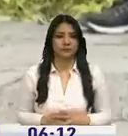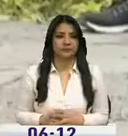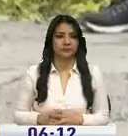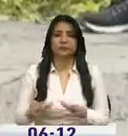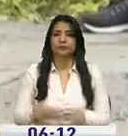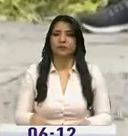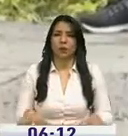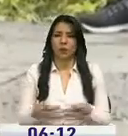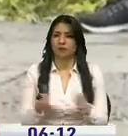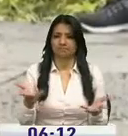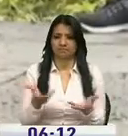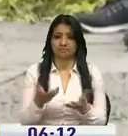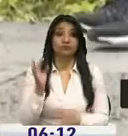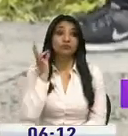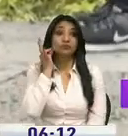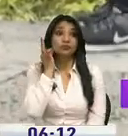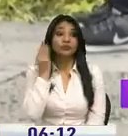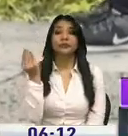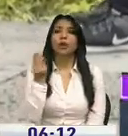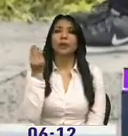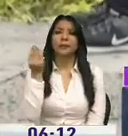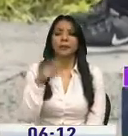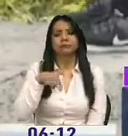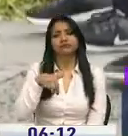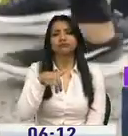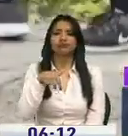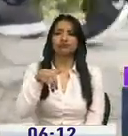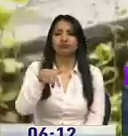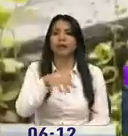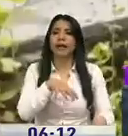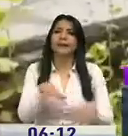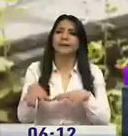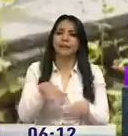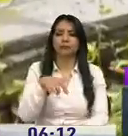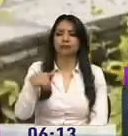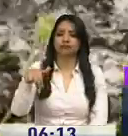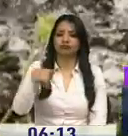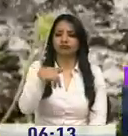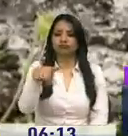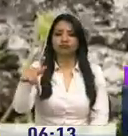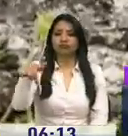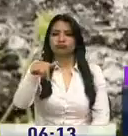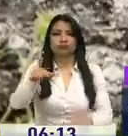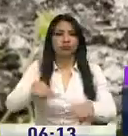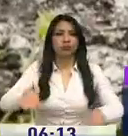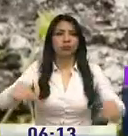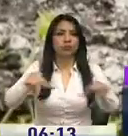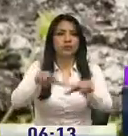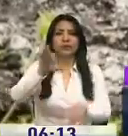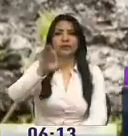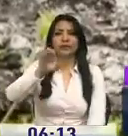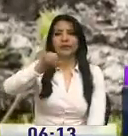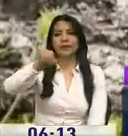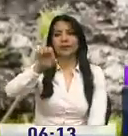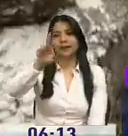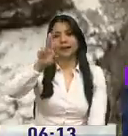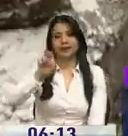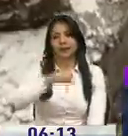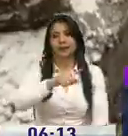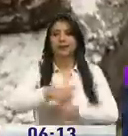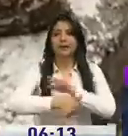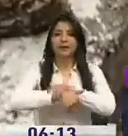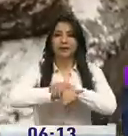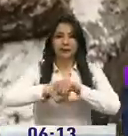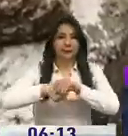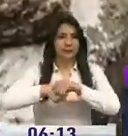sucedió mientras esta joven realizaba actividades de senderismo en el Cerro Tijereta, en la isla San Cristóbal